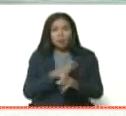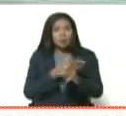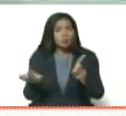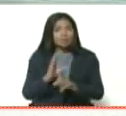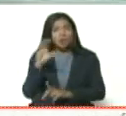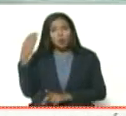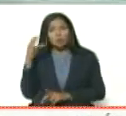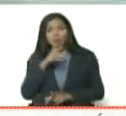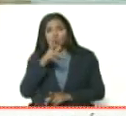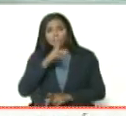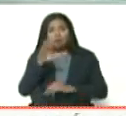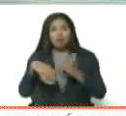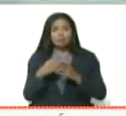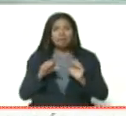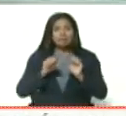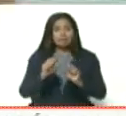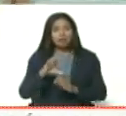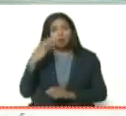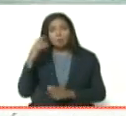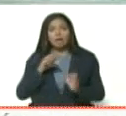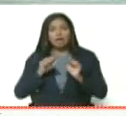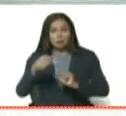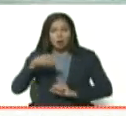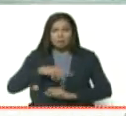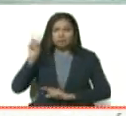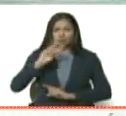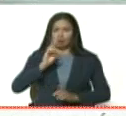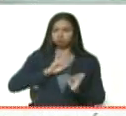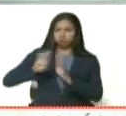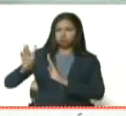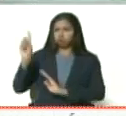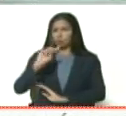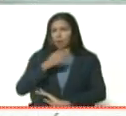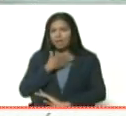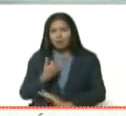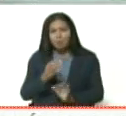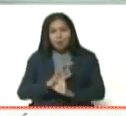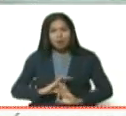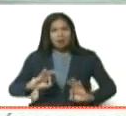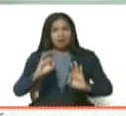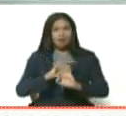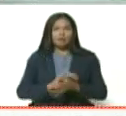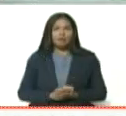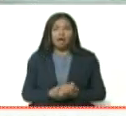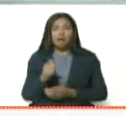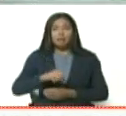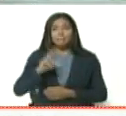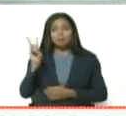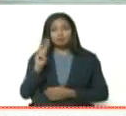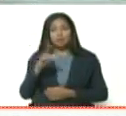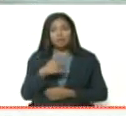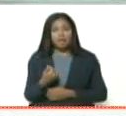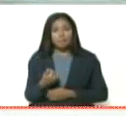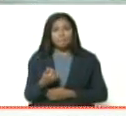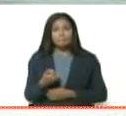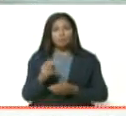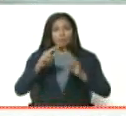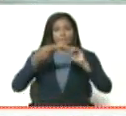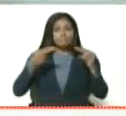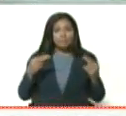de Colombia, que se quede en Colombia, no la queremos aquí. No la queremos aquí. En Venezuela lo que queremos es